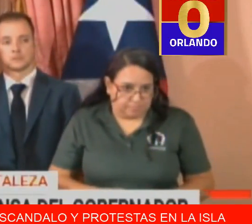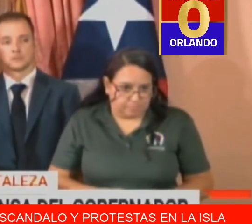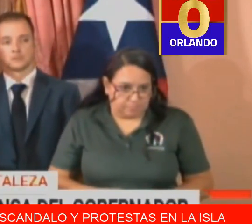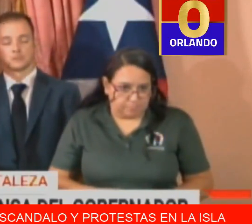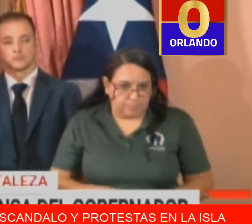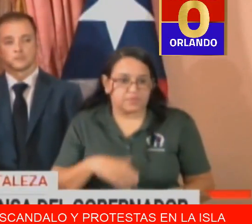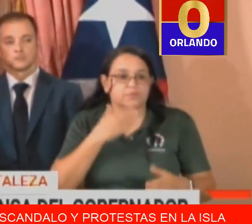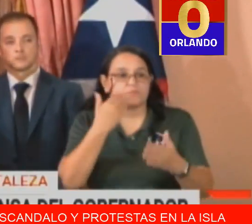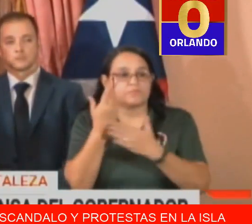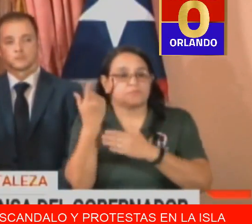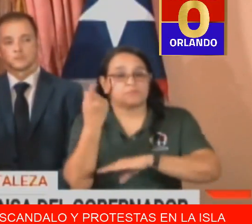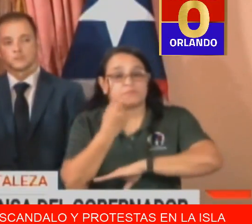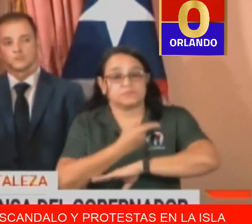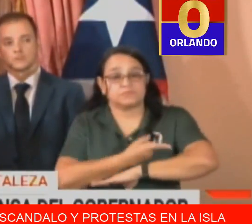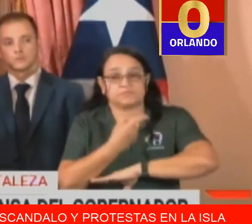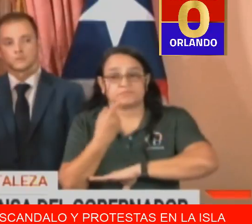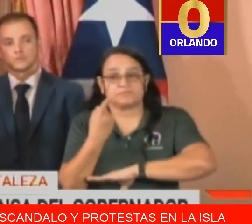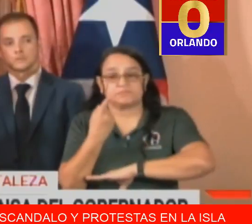Buenos días.